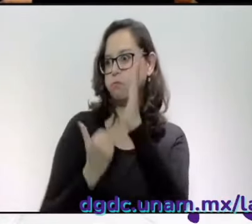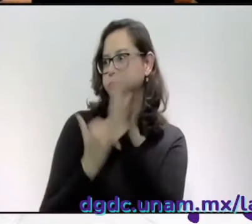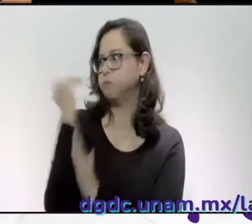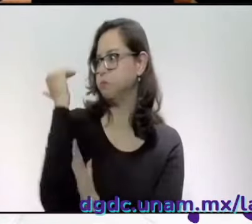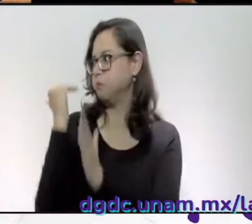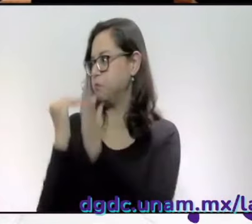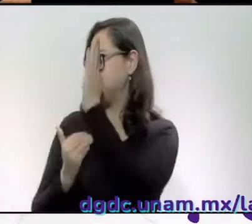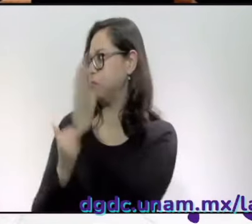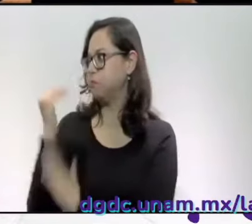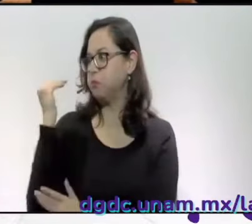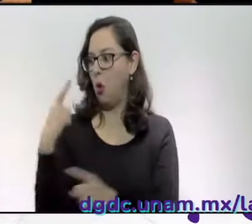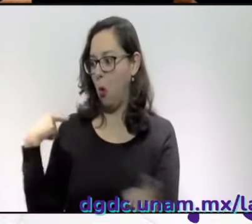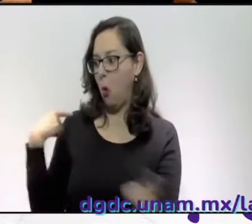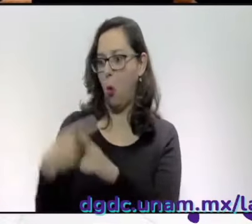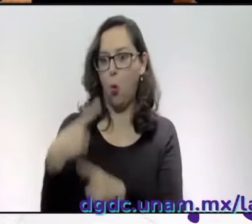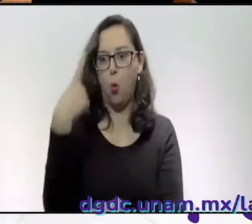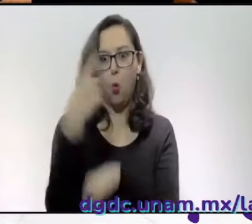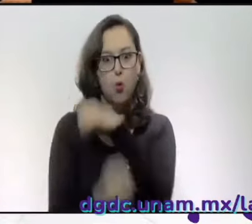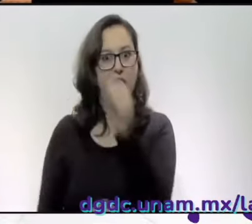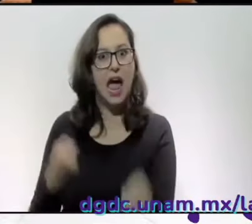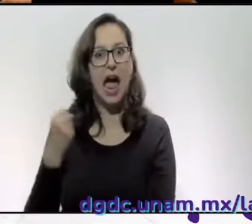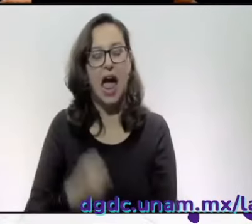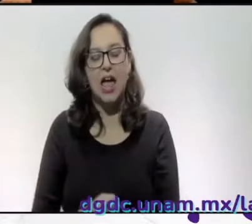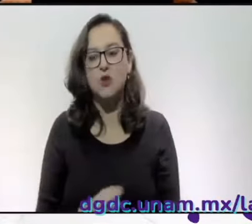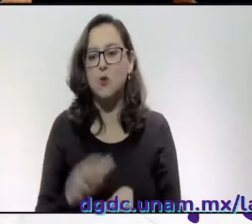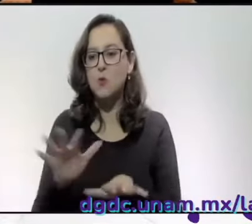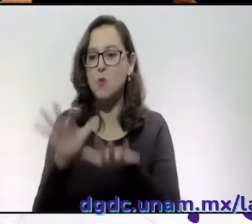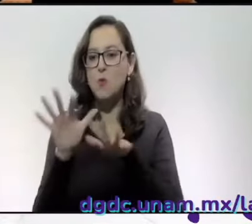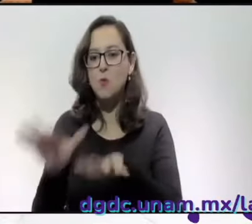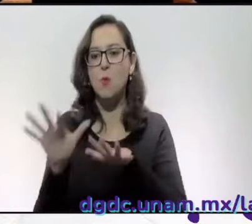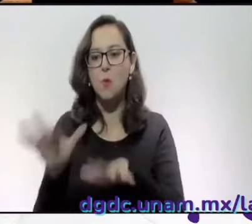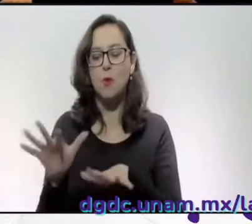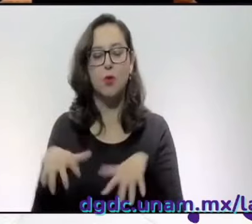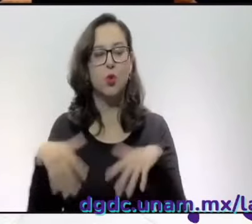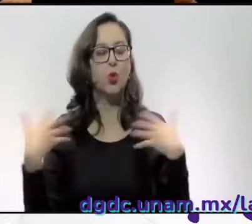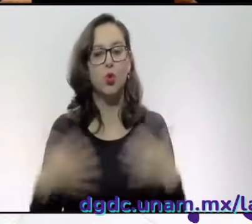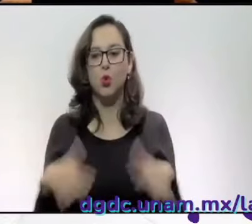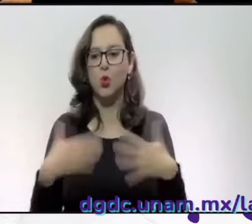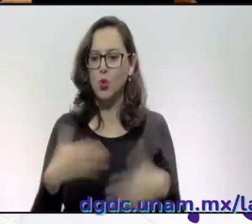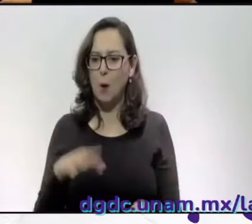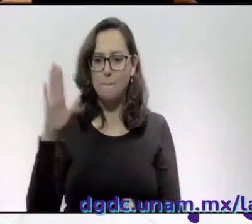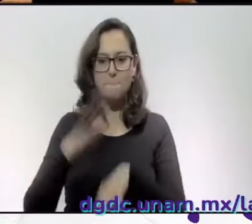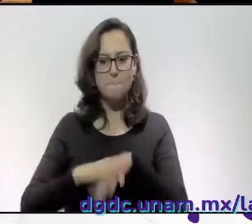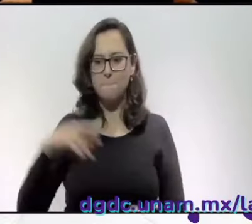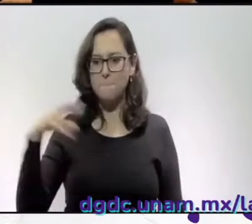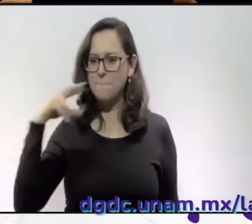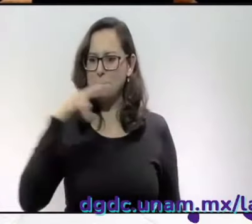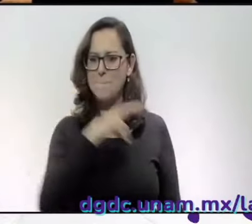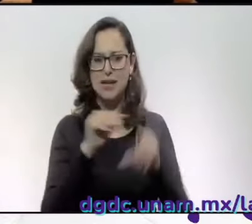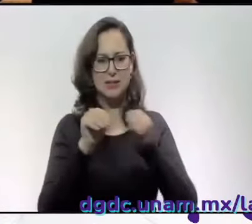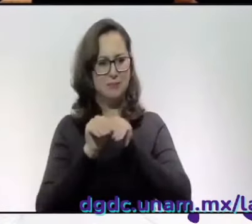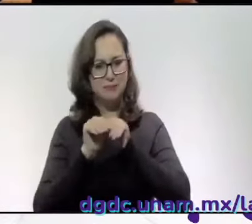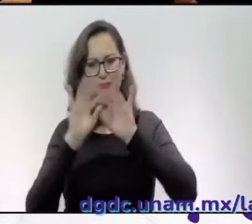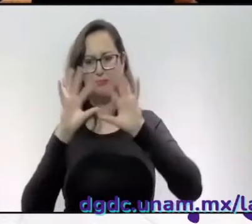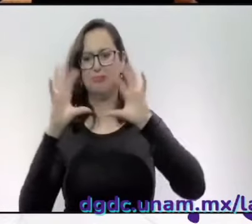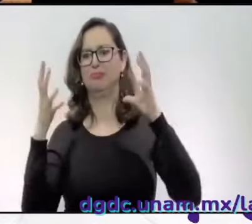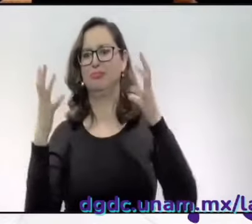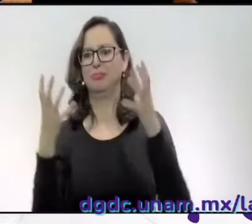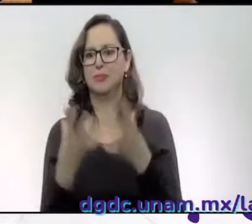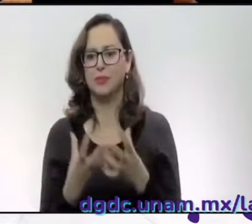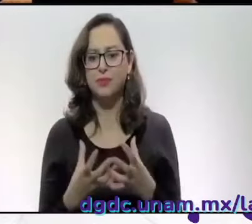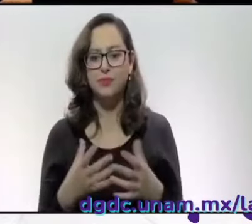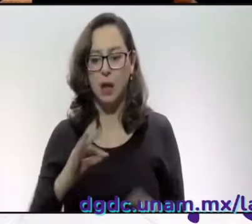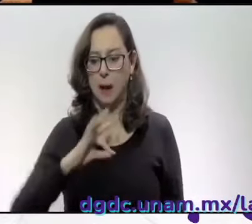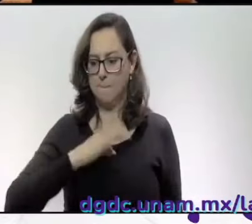podía tomarte 10 años hacer una vacuna. Creo que eso es un desarrollo espectacular, exponencial, y que creo que más allá de la pandemia, esto va a